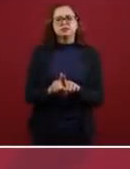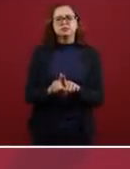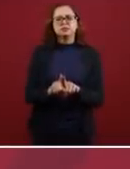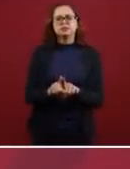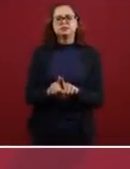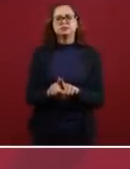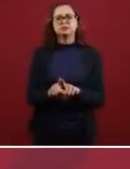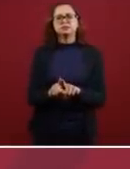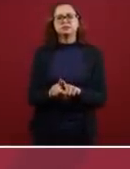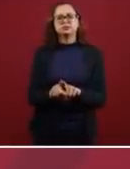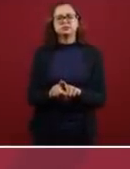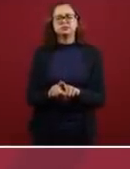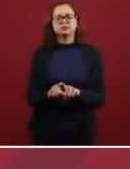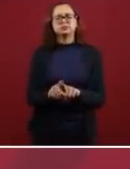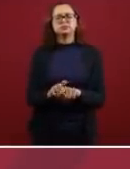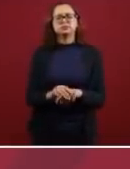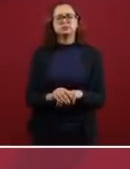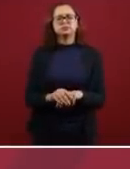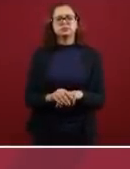pues